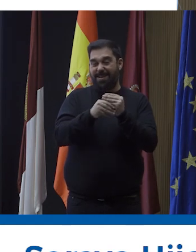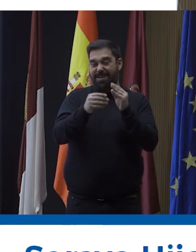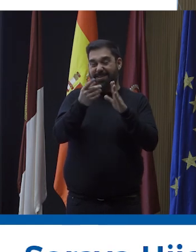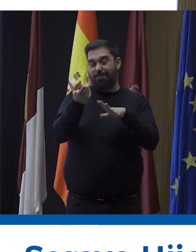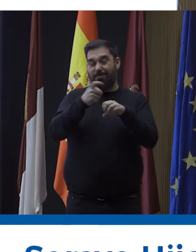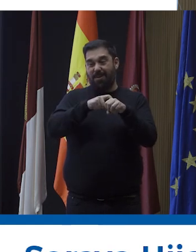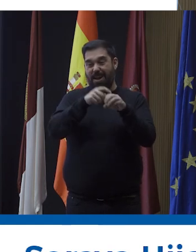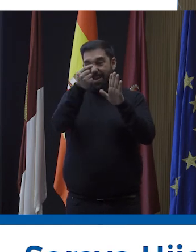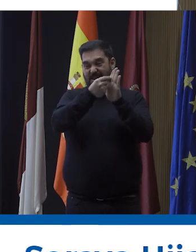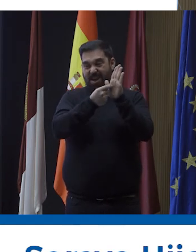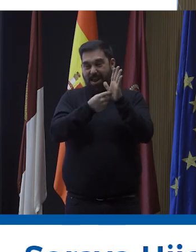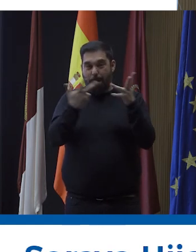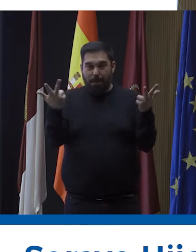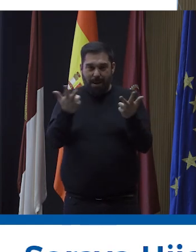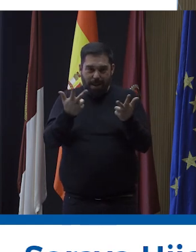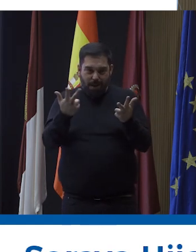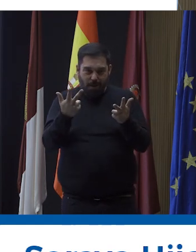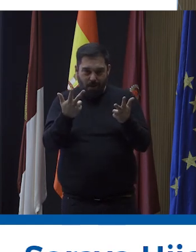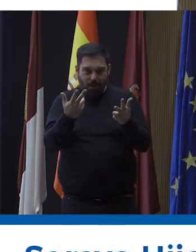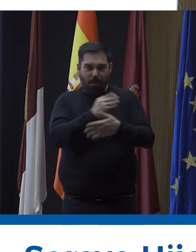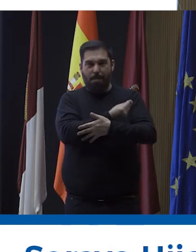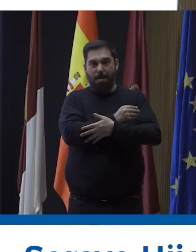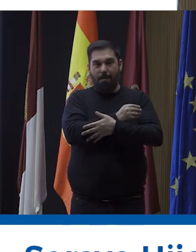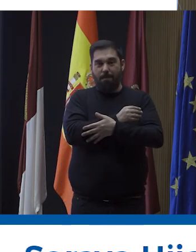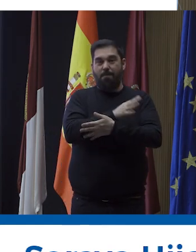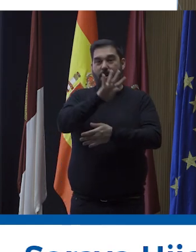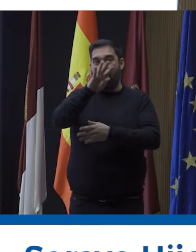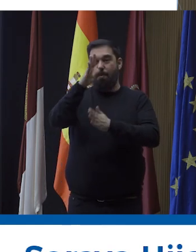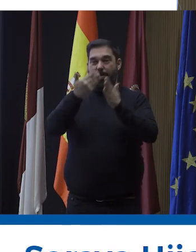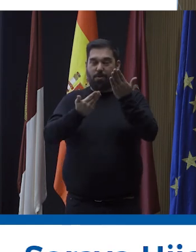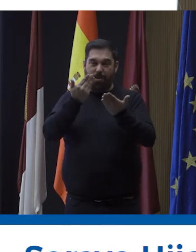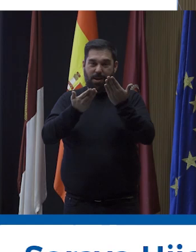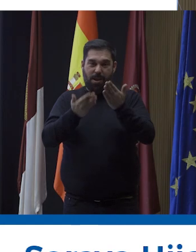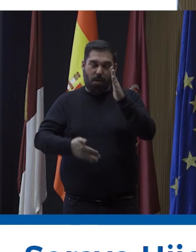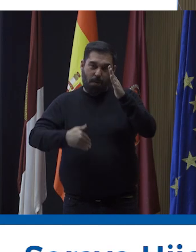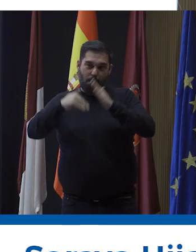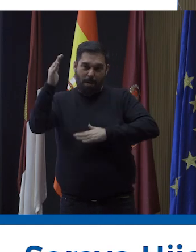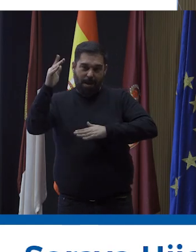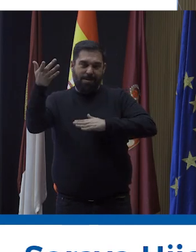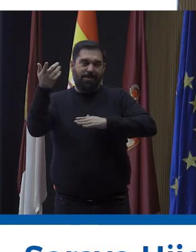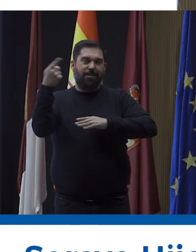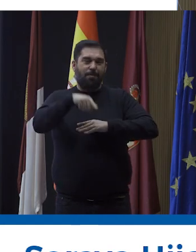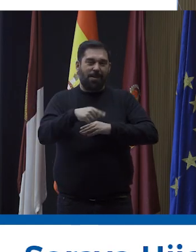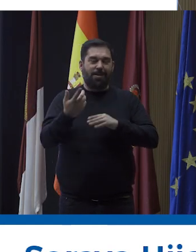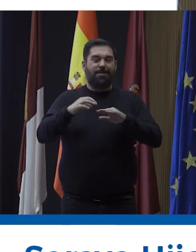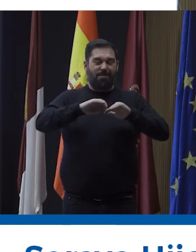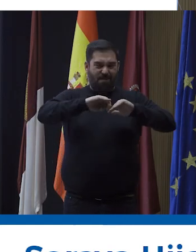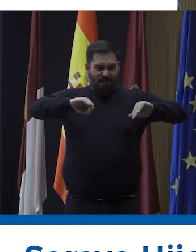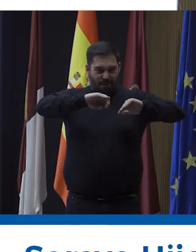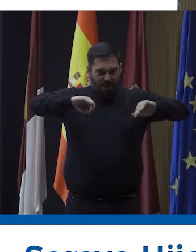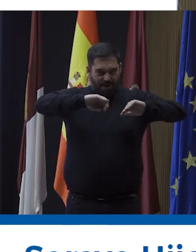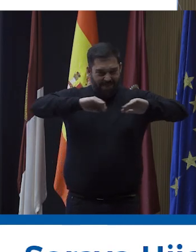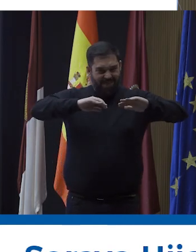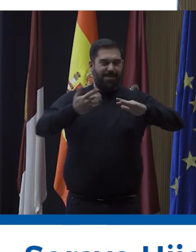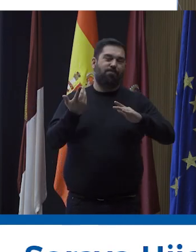pues niños más de 4 kilos, factor de riesgo para tener problemas. Que utilicen un forceps, pues también factor de riesgo. Que